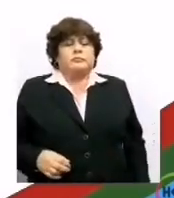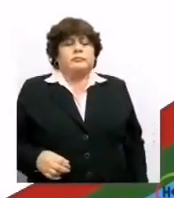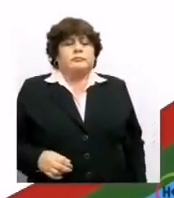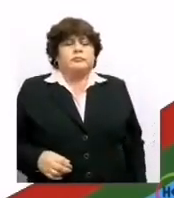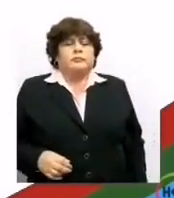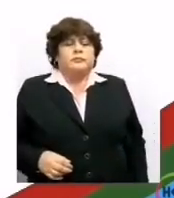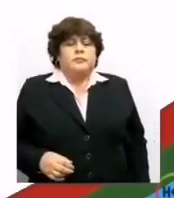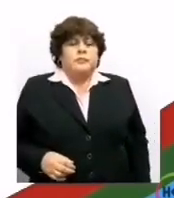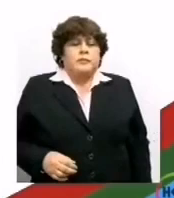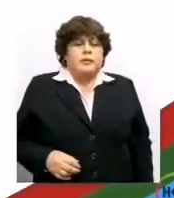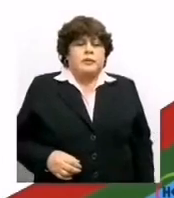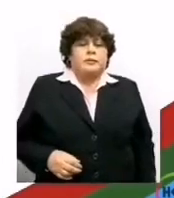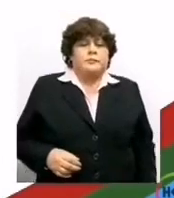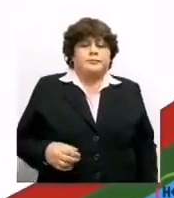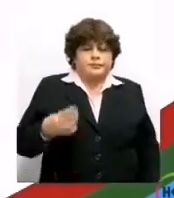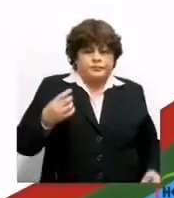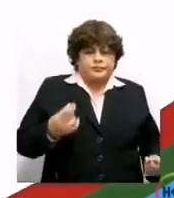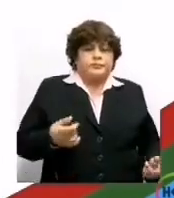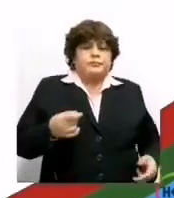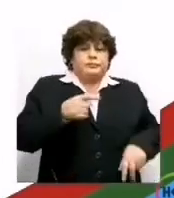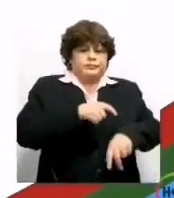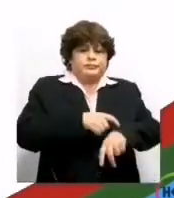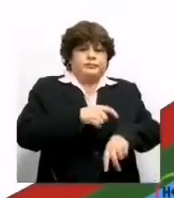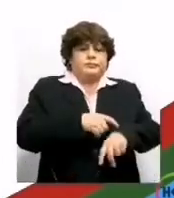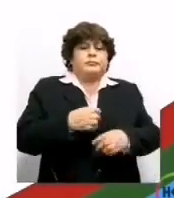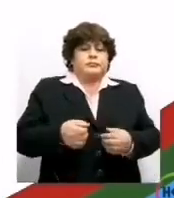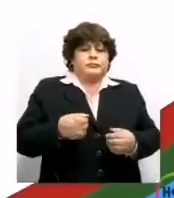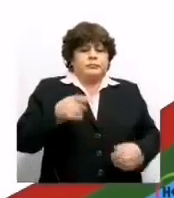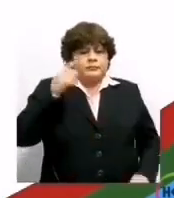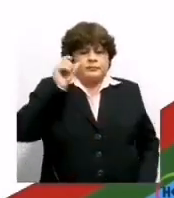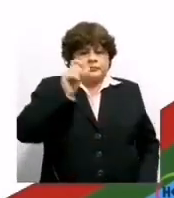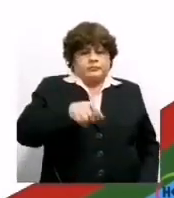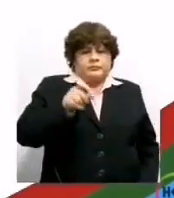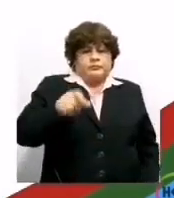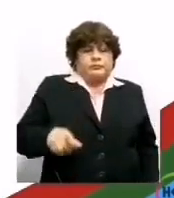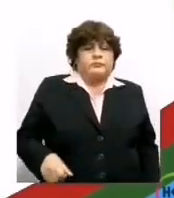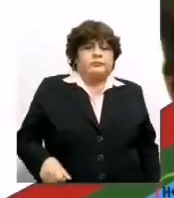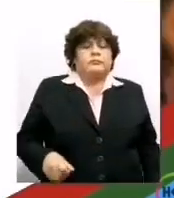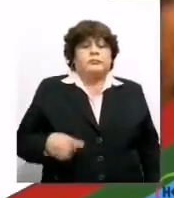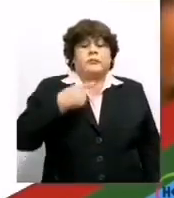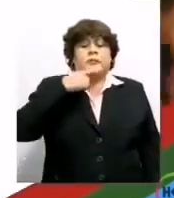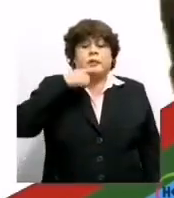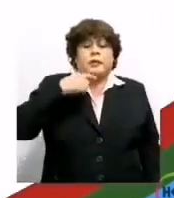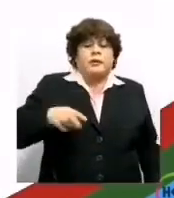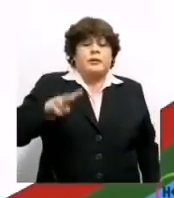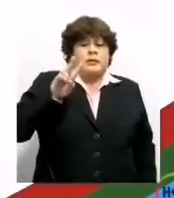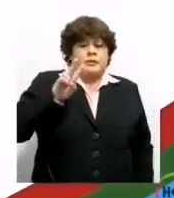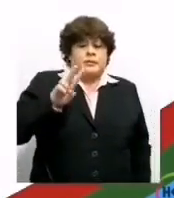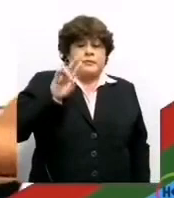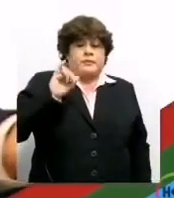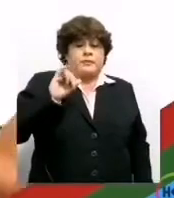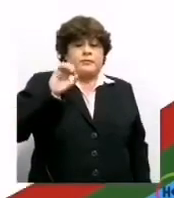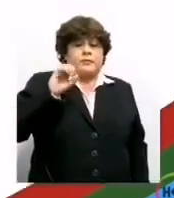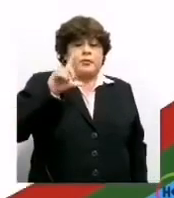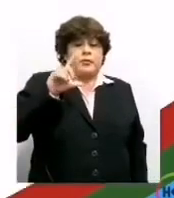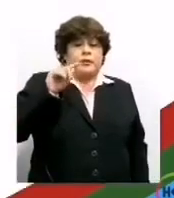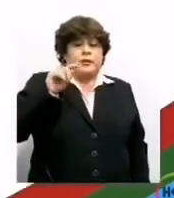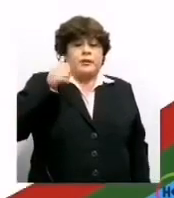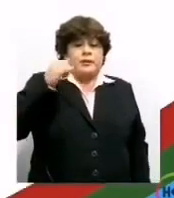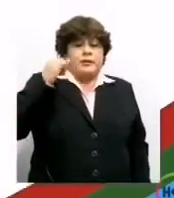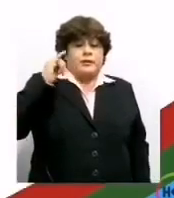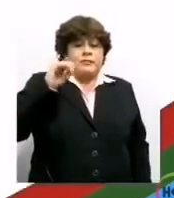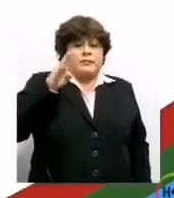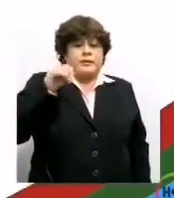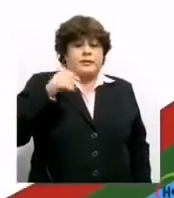para que aprovechen esta oportunidad que tienen los ciudadanos la señora Violeta Ibáñez que fue la persona